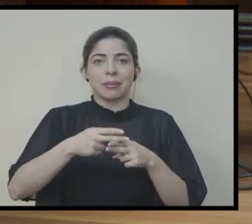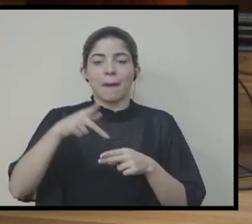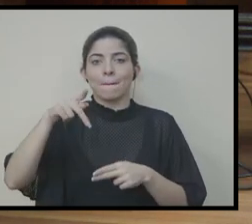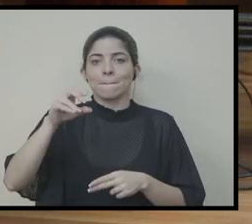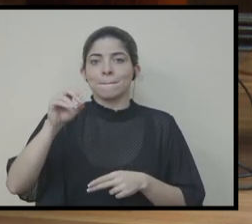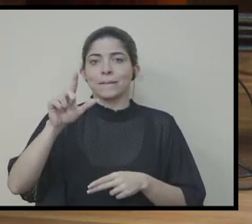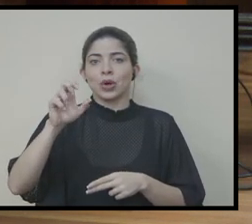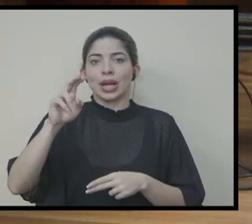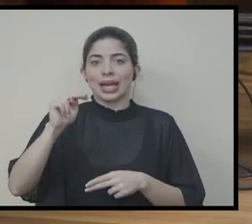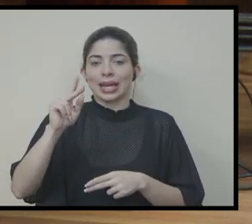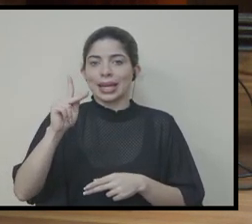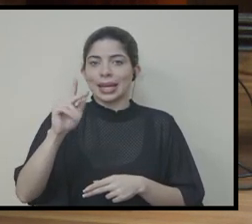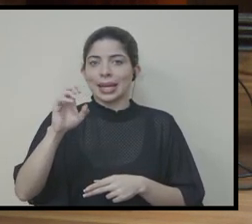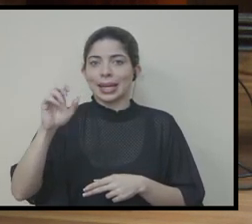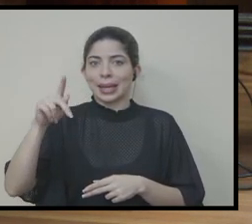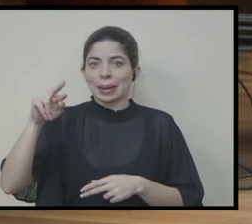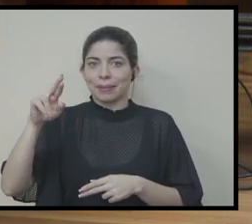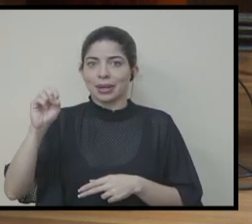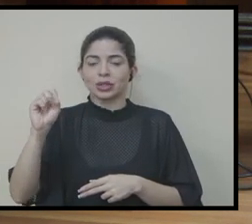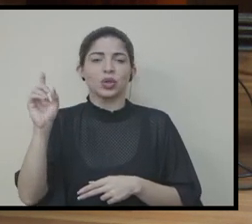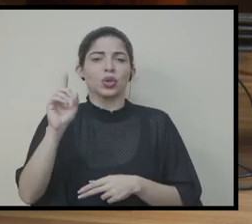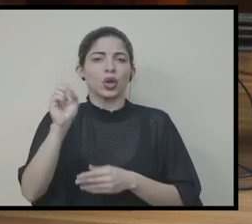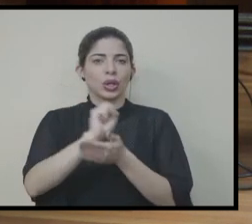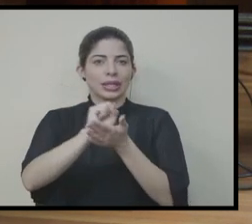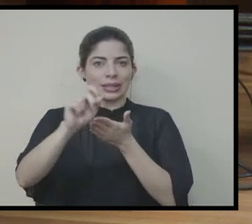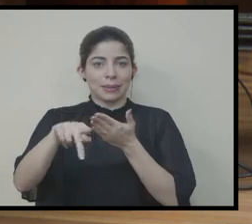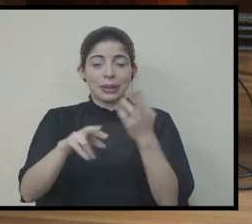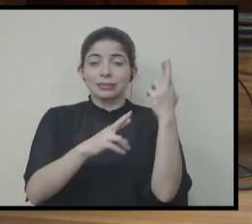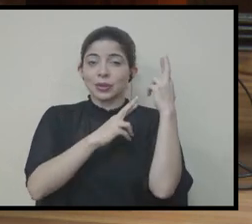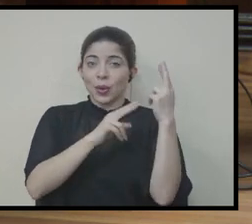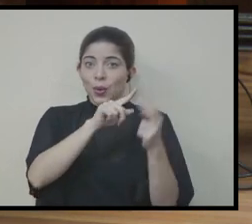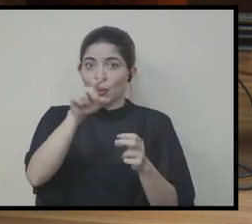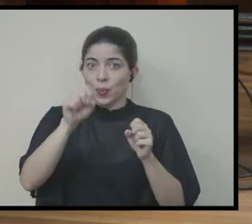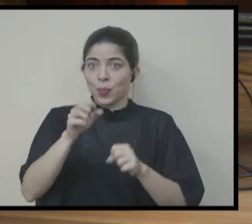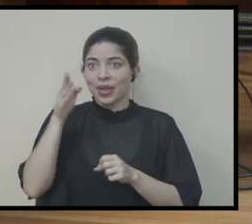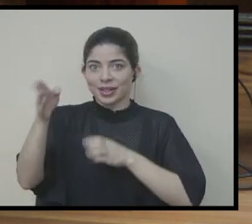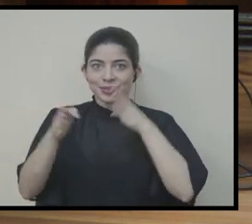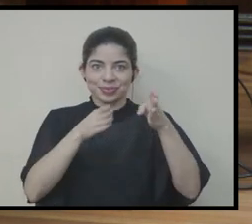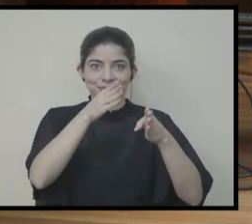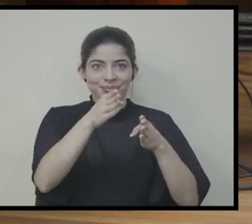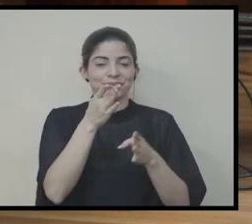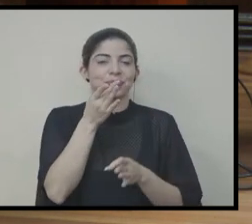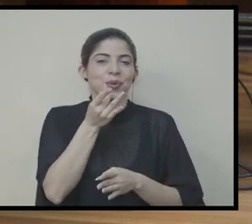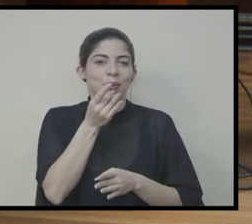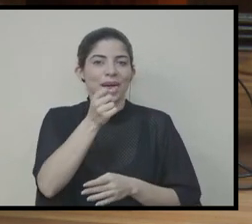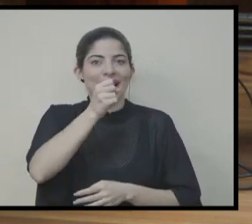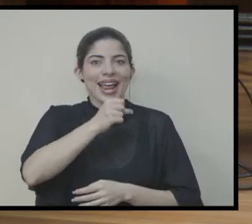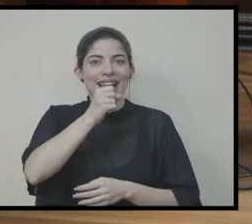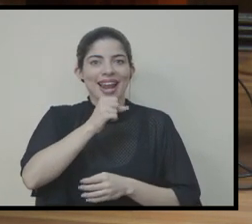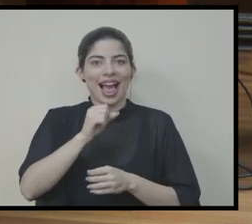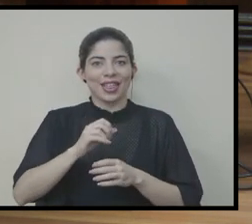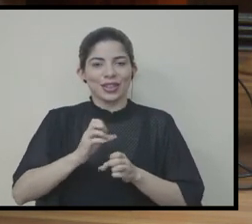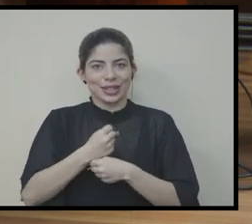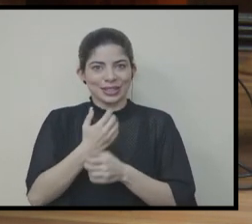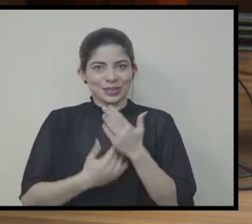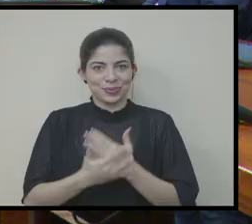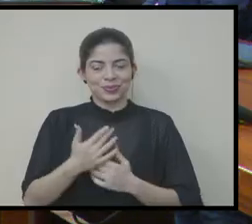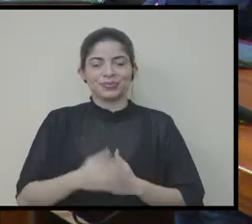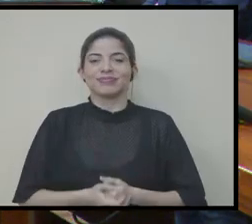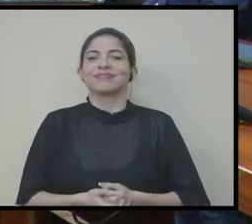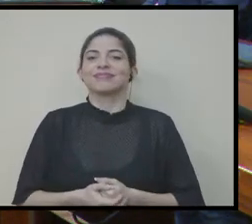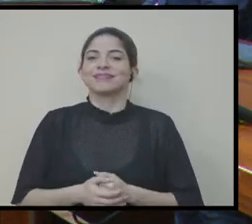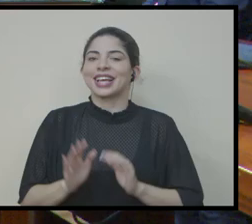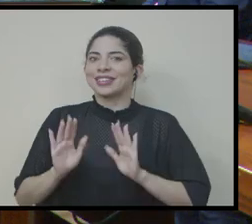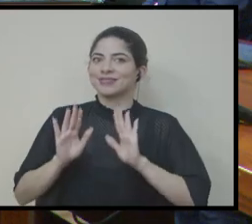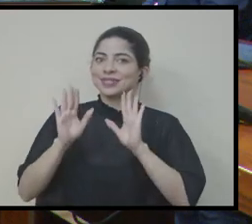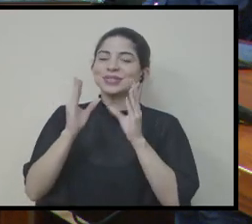Pollen Keepers, que queda en San Pedro. Entonces, ojalá puedan ir y probar nuestro helado artesanal.